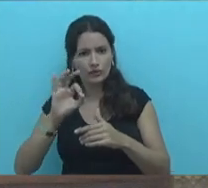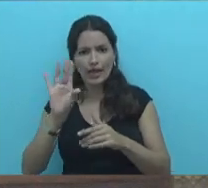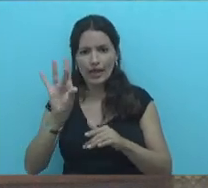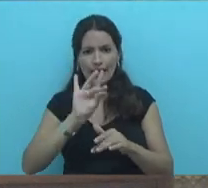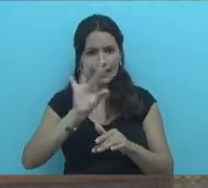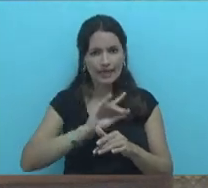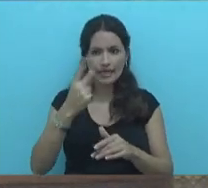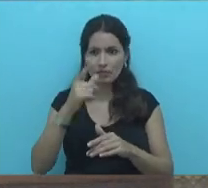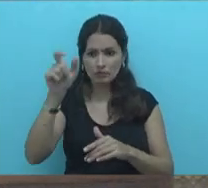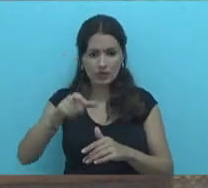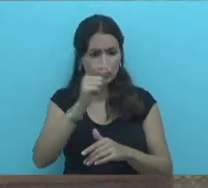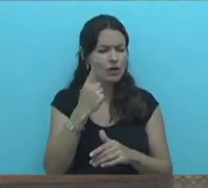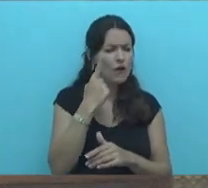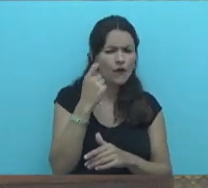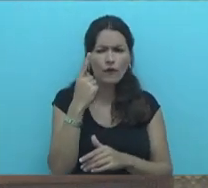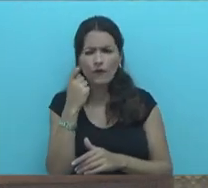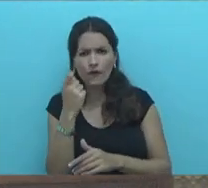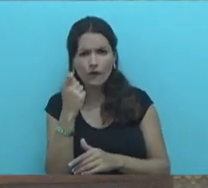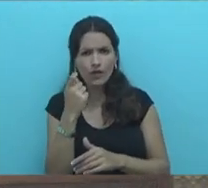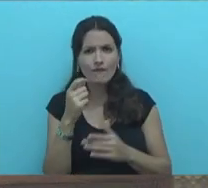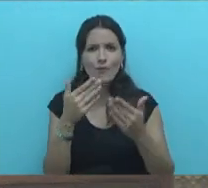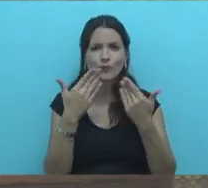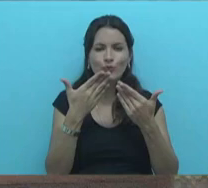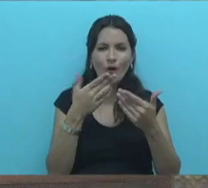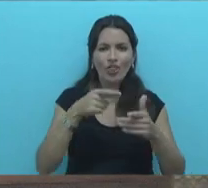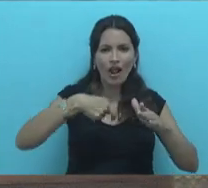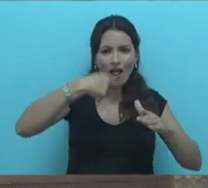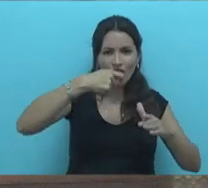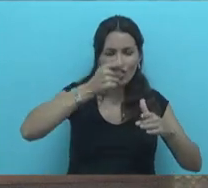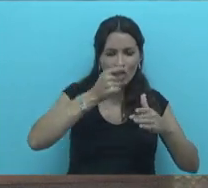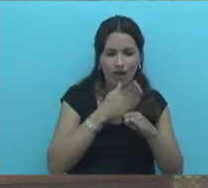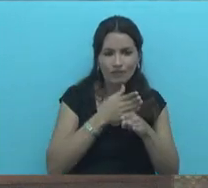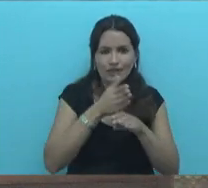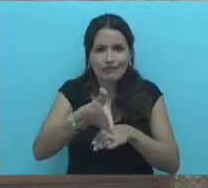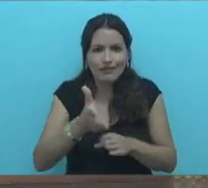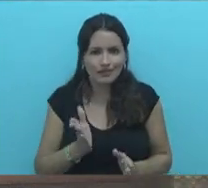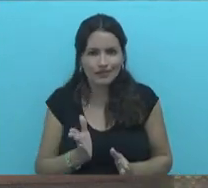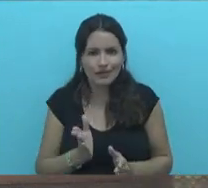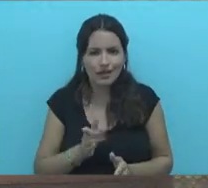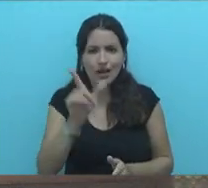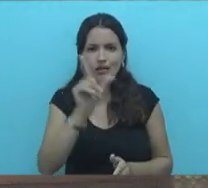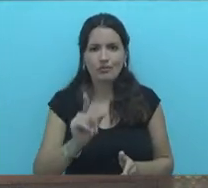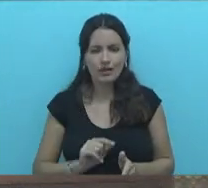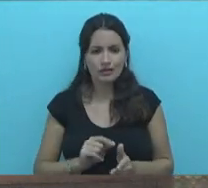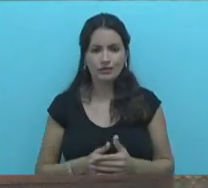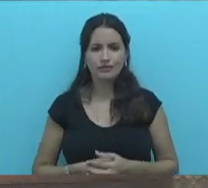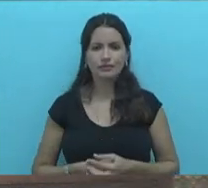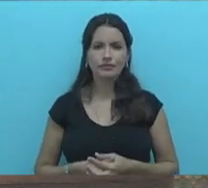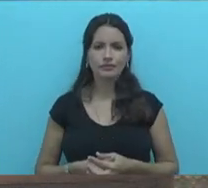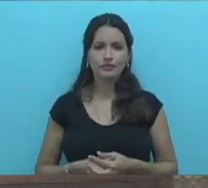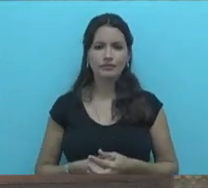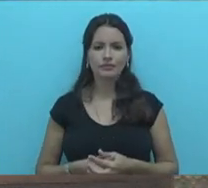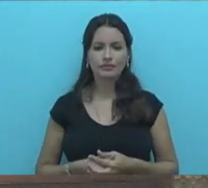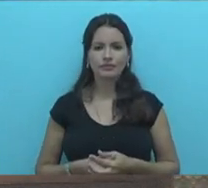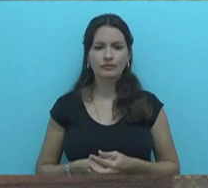empresa cuyo titular, hasta no hace mucho tiempo atrás, era el titular de la Bolsa de Comercio de la ciudad de Rosario.